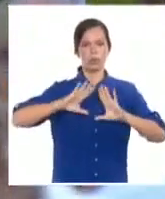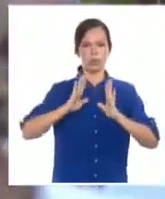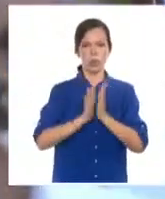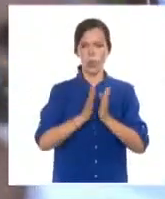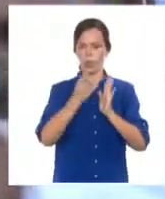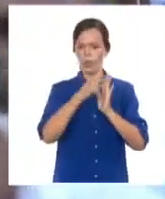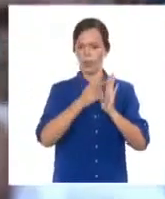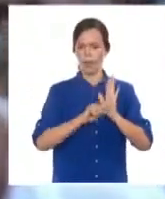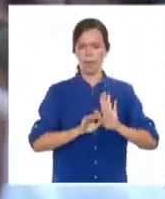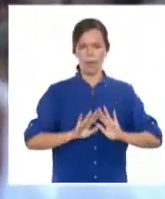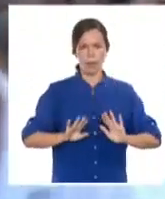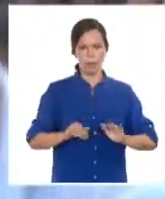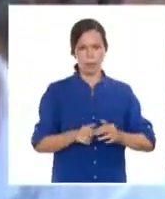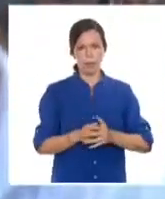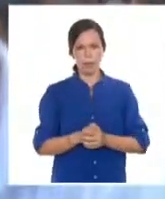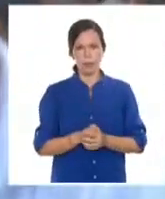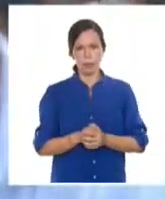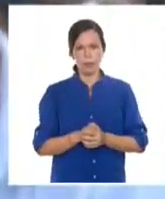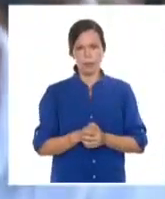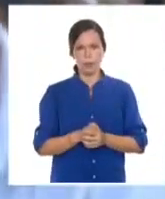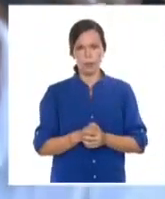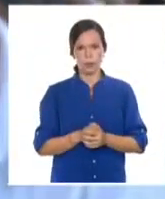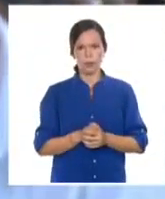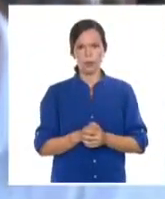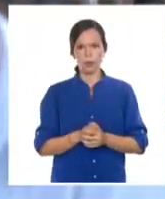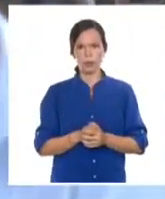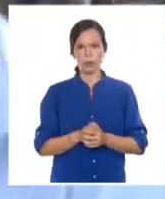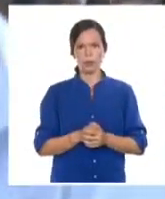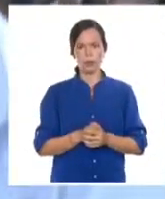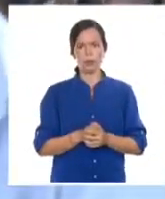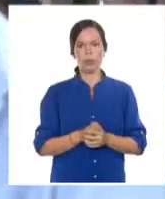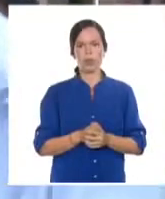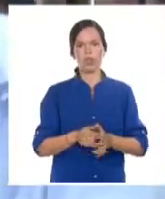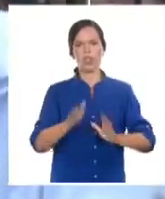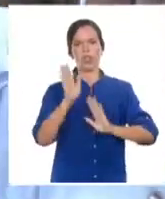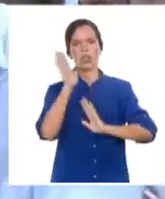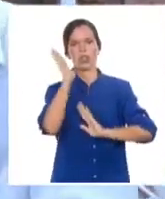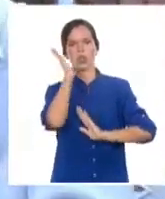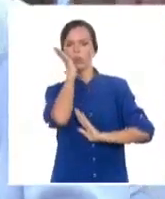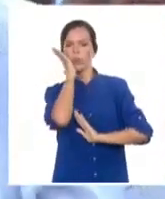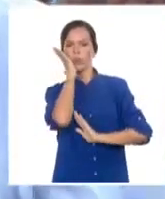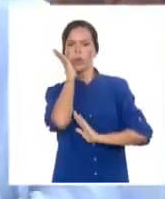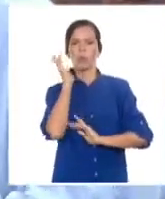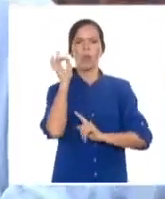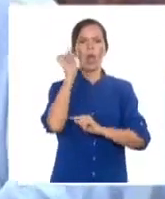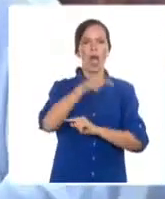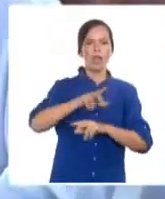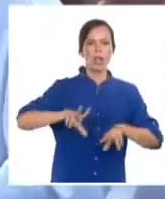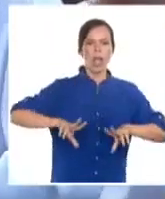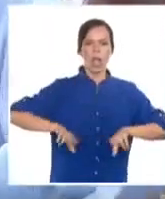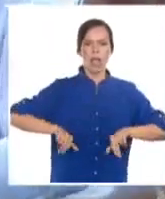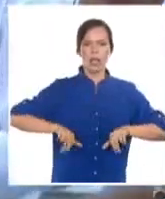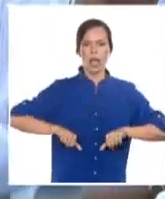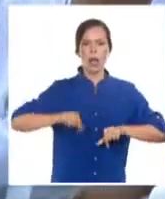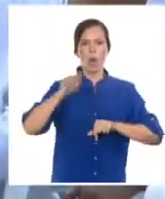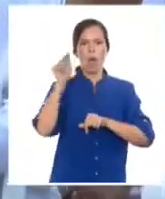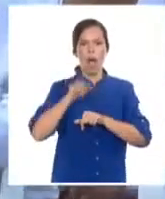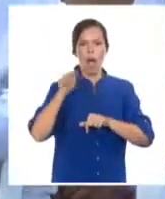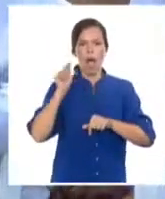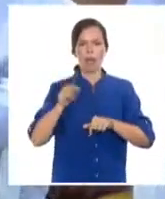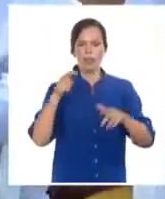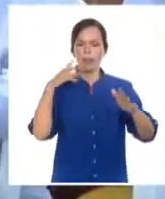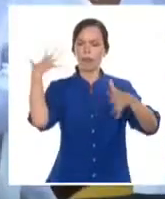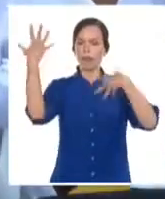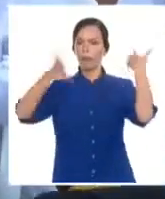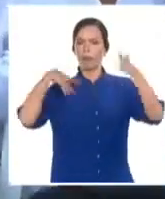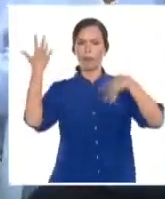en los barracones el bullicio era diferente y posiblemente de los más felices entre todas las dotaciones de esclavo